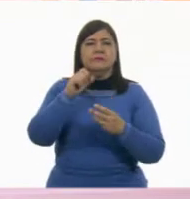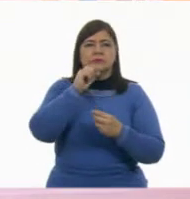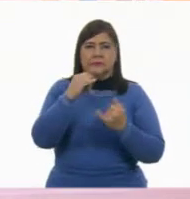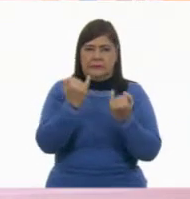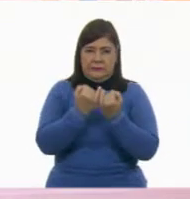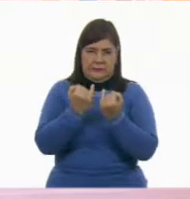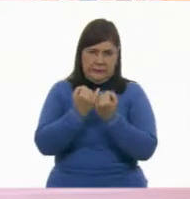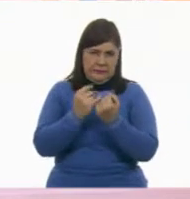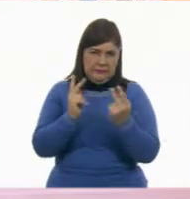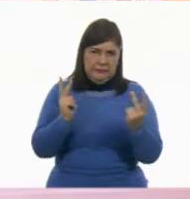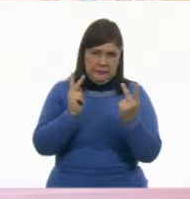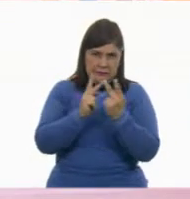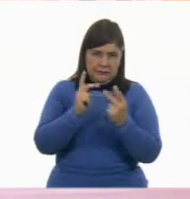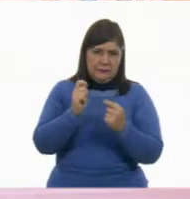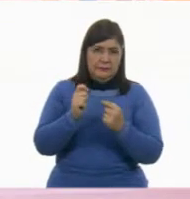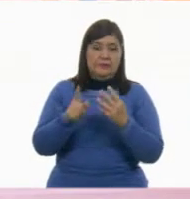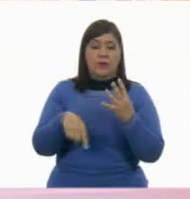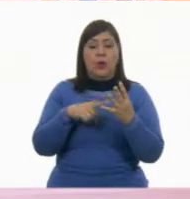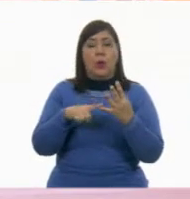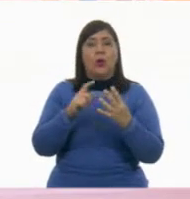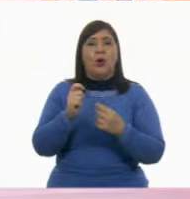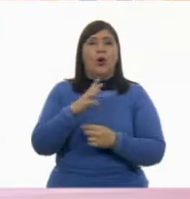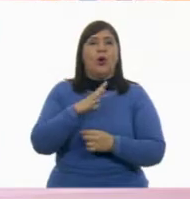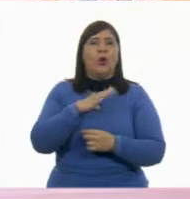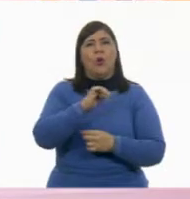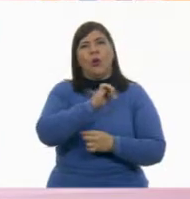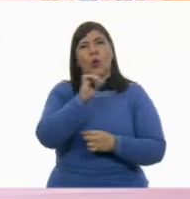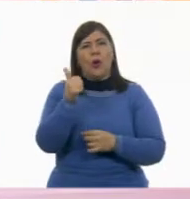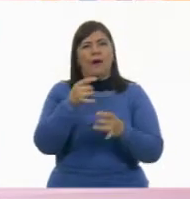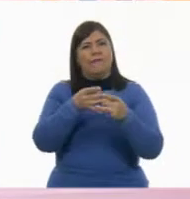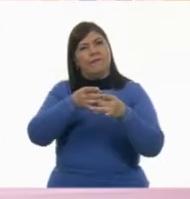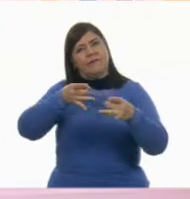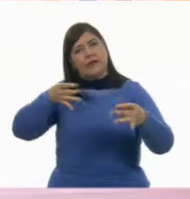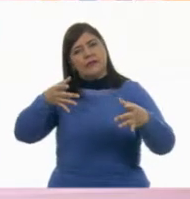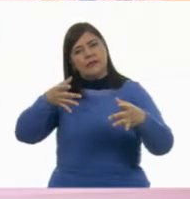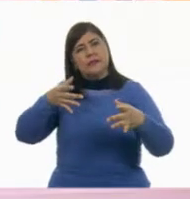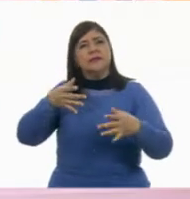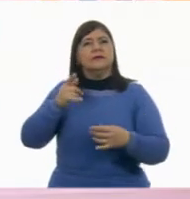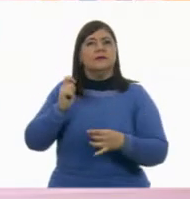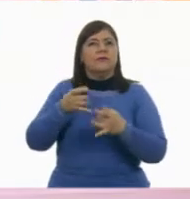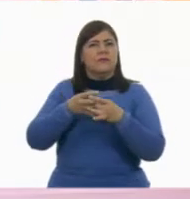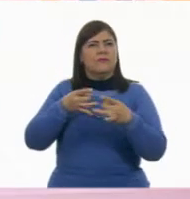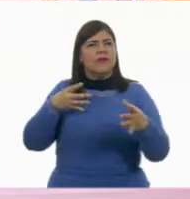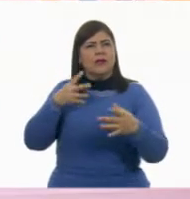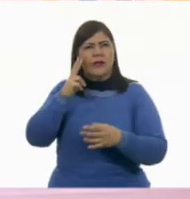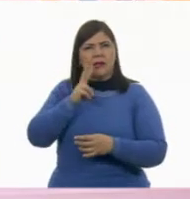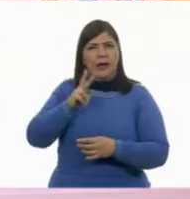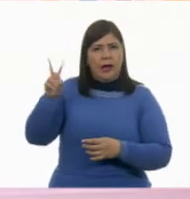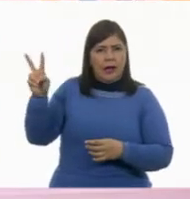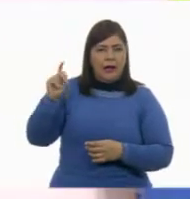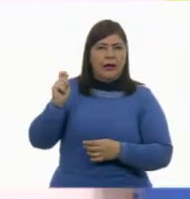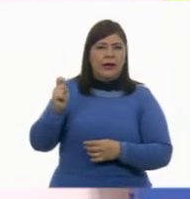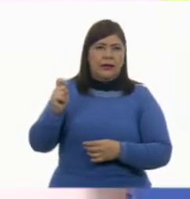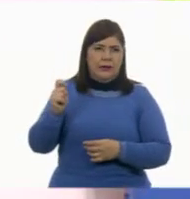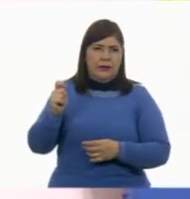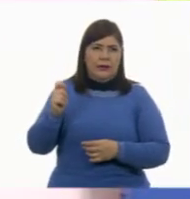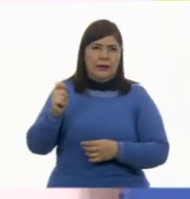repetida. También tenemos una flecha. Esta flecha va a ser